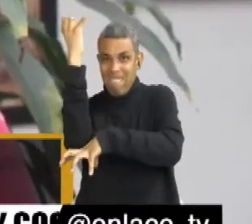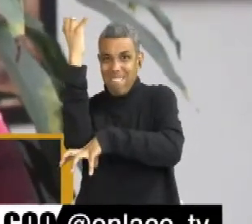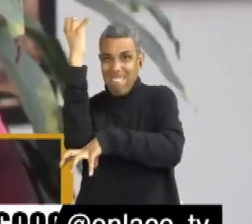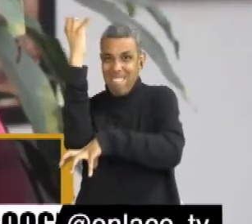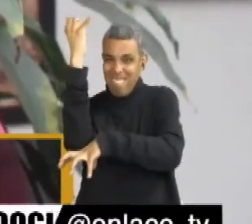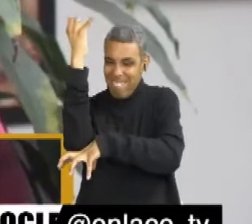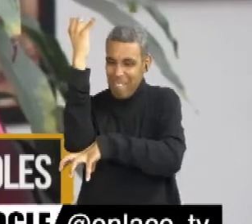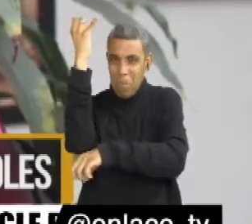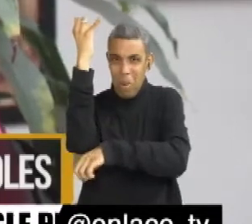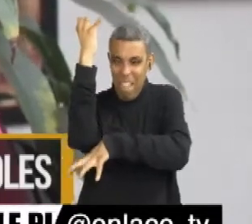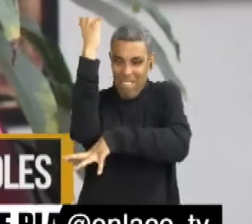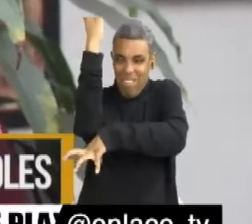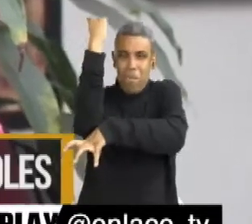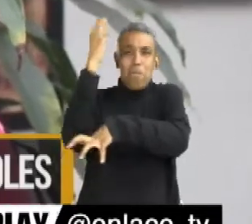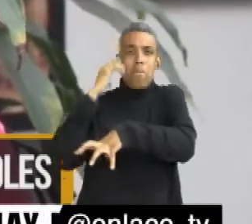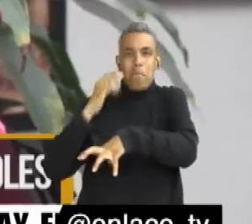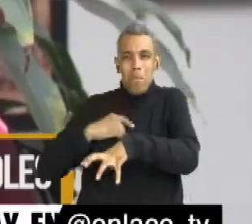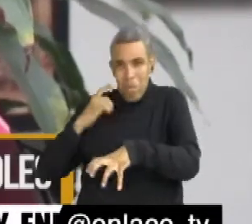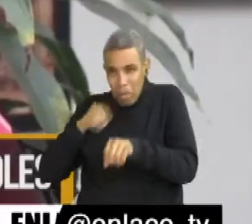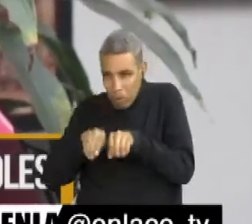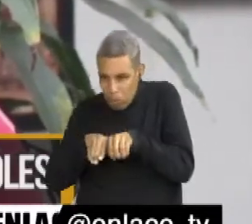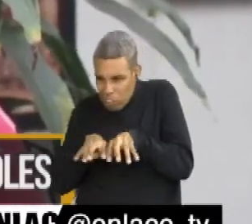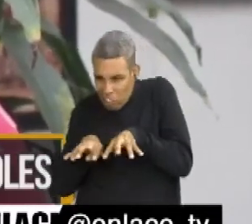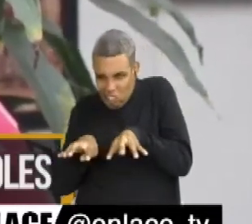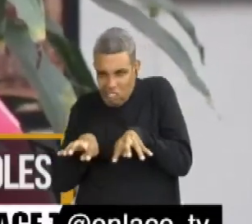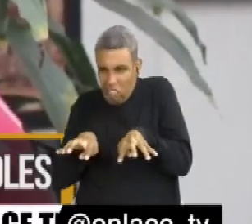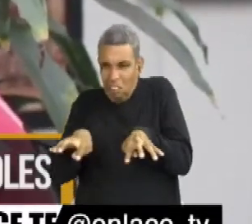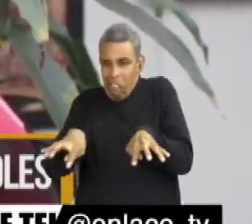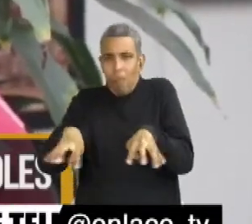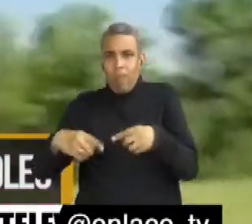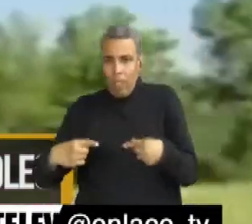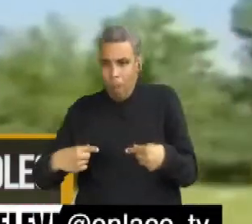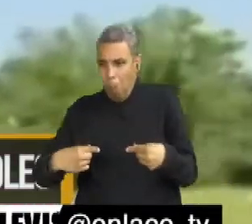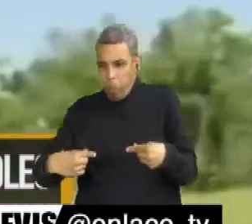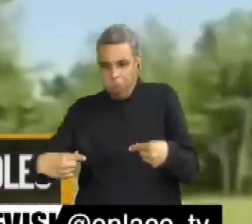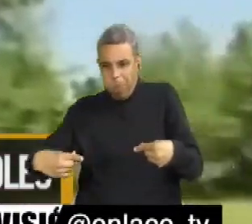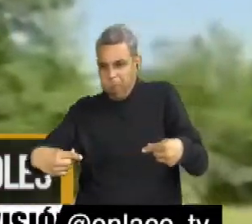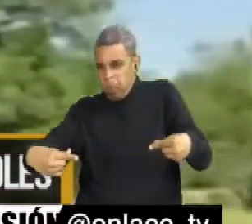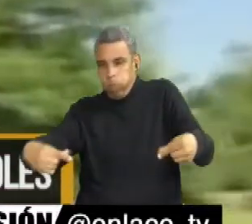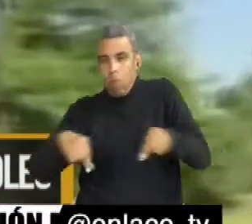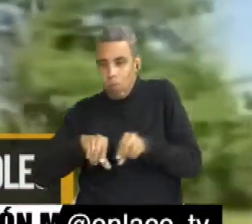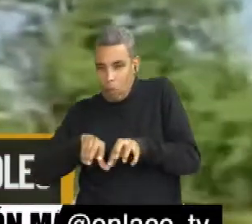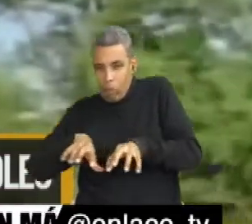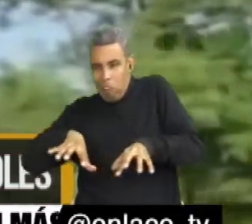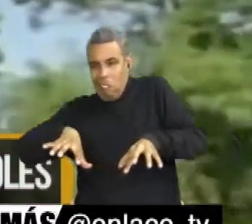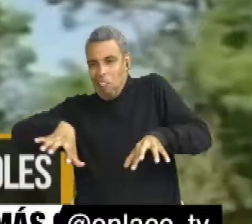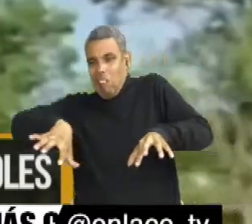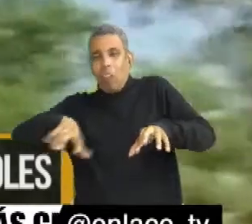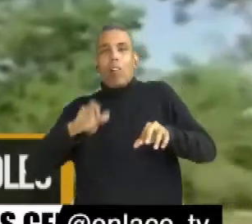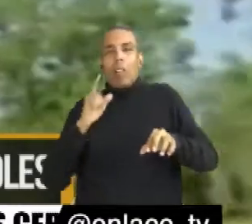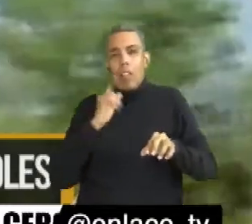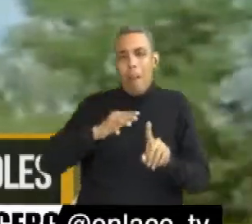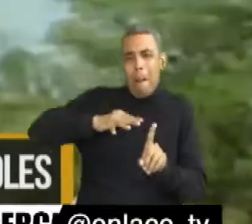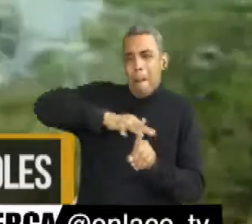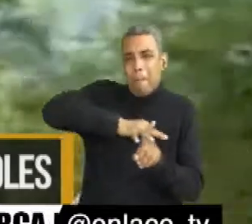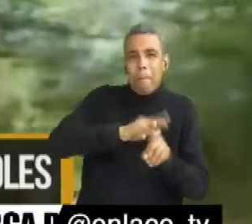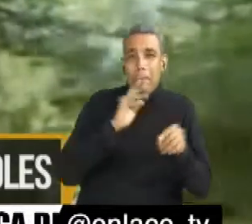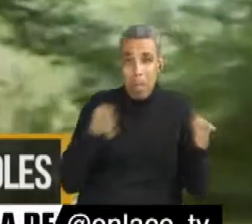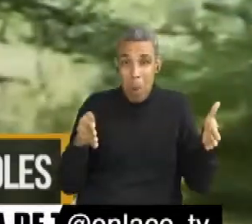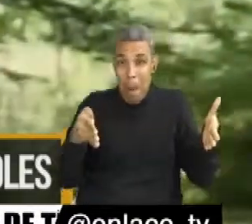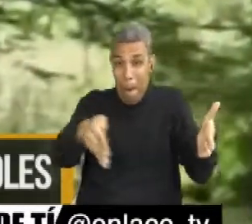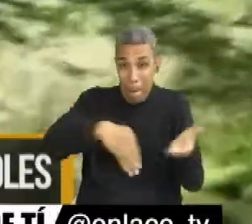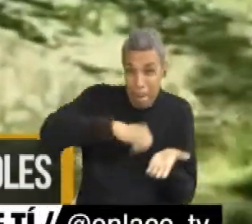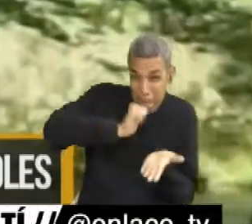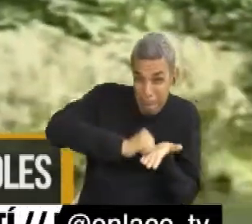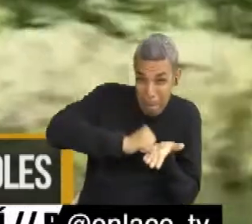agua, en fin, que no cause daño en ninguna parte. Por eso tenga en cuenta cómo y en qué condiciones planta